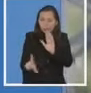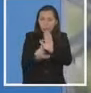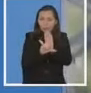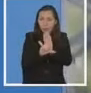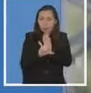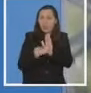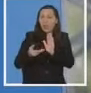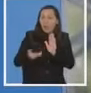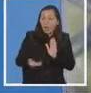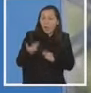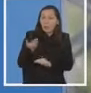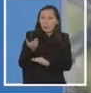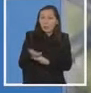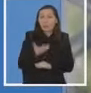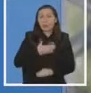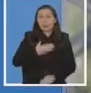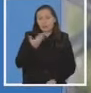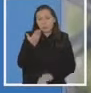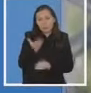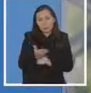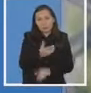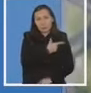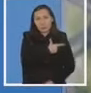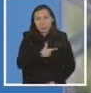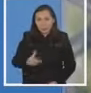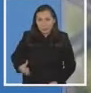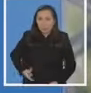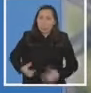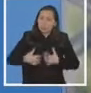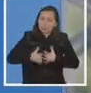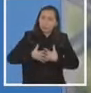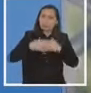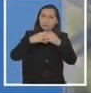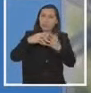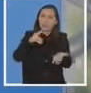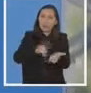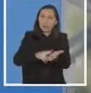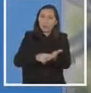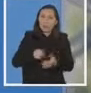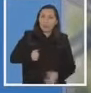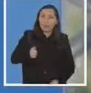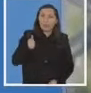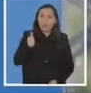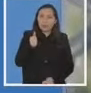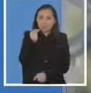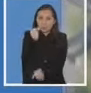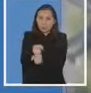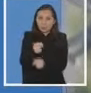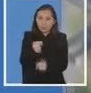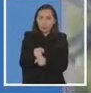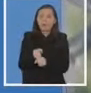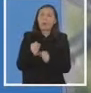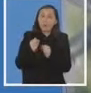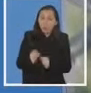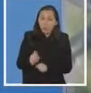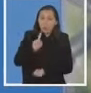aquí queremos pedirle, presidente, el fortalecimiento real de la Dirección del Trabajo para poder